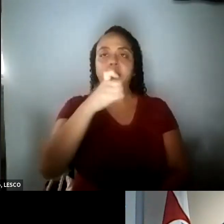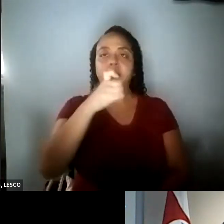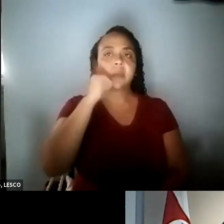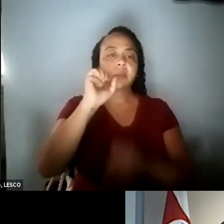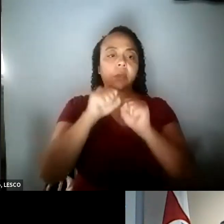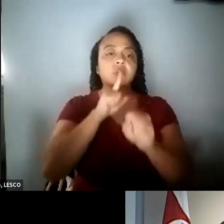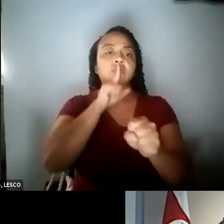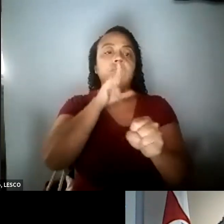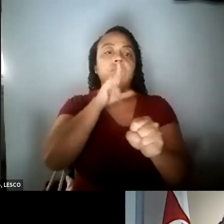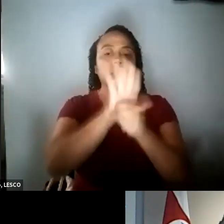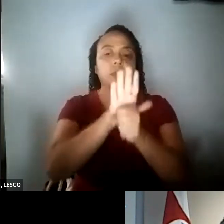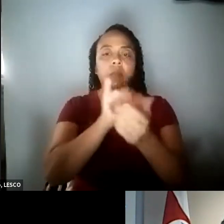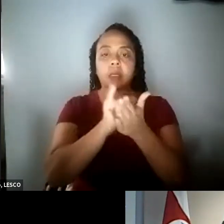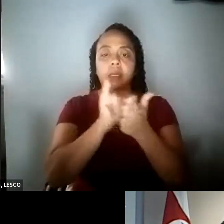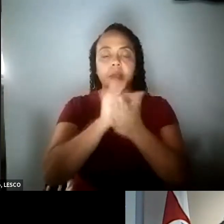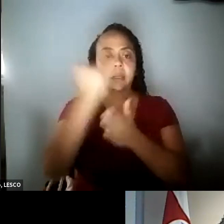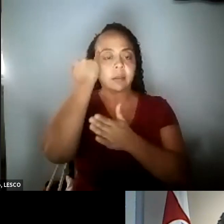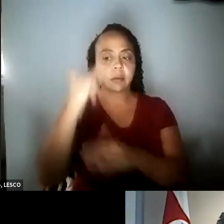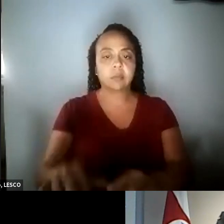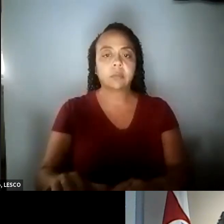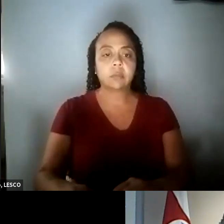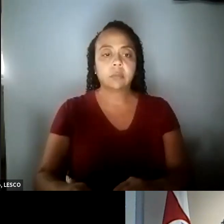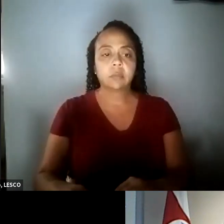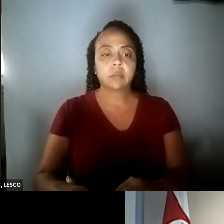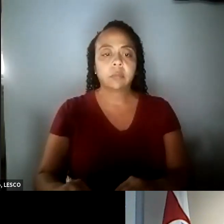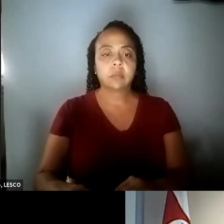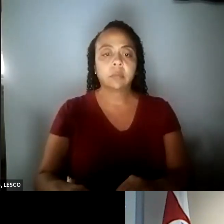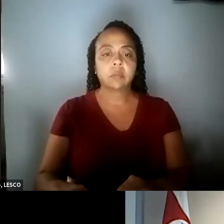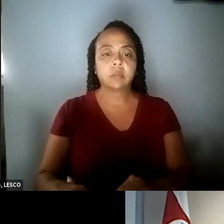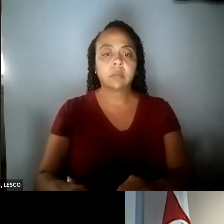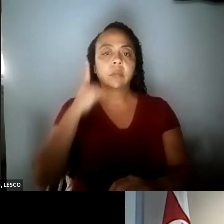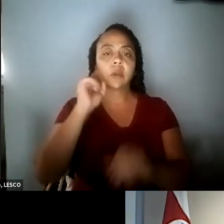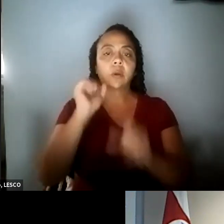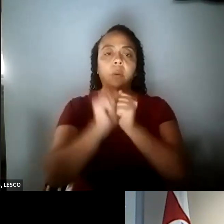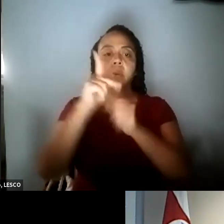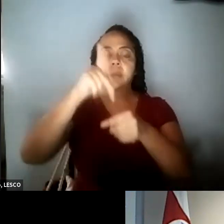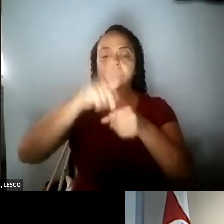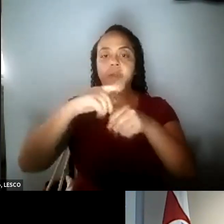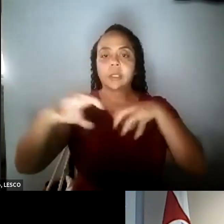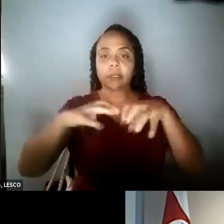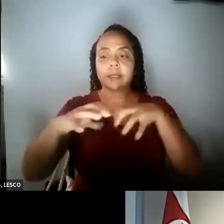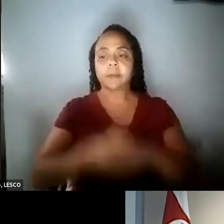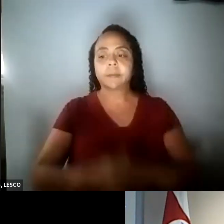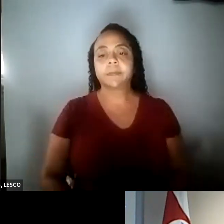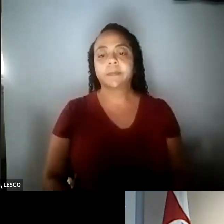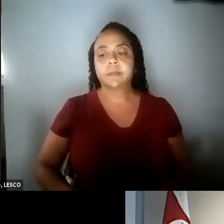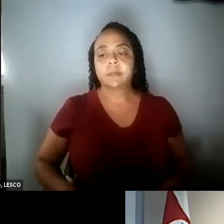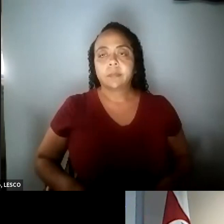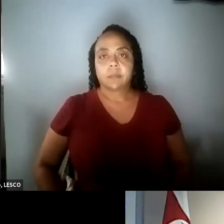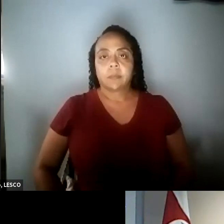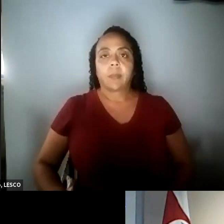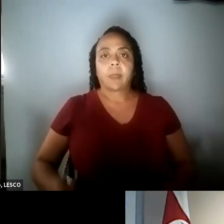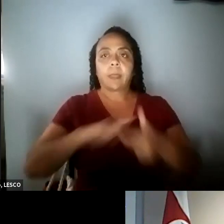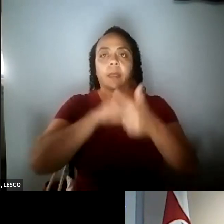a decir a ese ideal de las ciudades resilientes una participación antigua del sector privado en el tercer orden de ideas